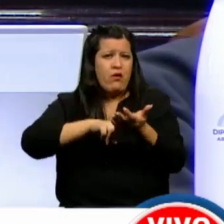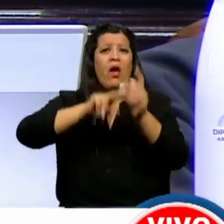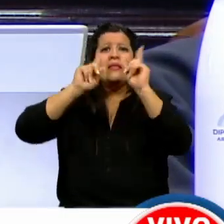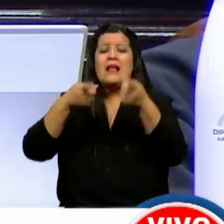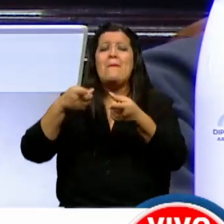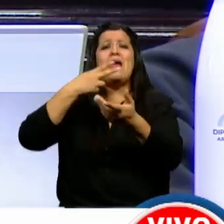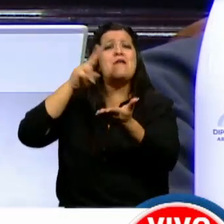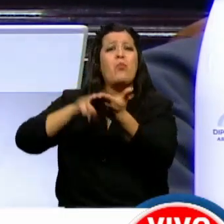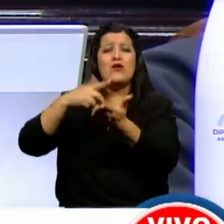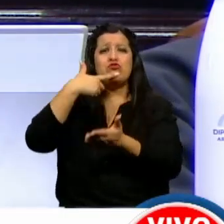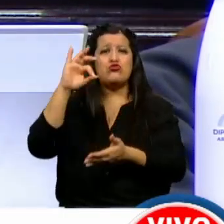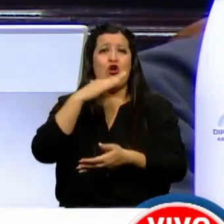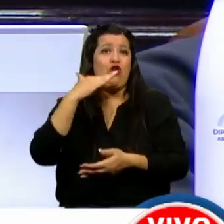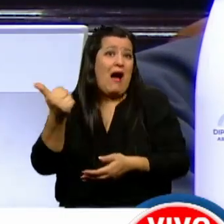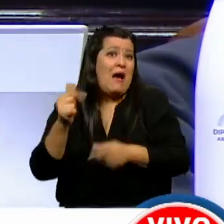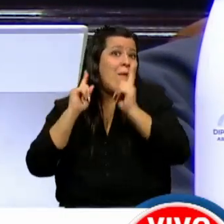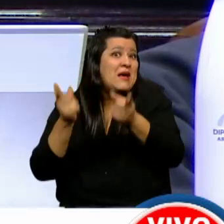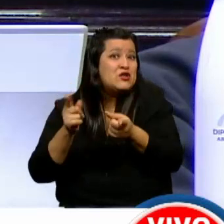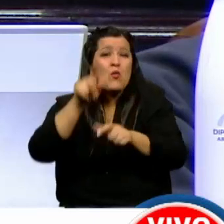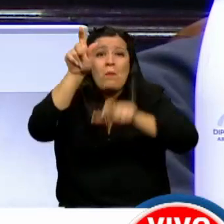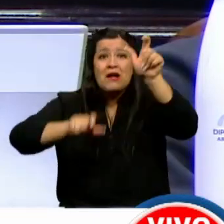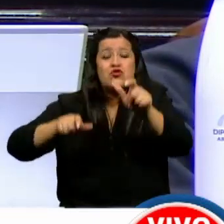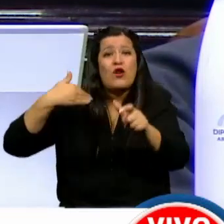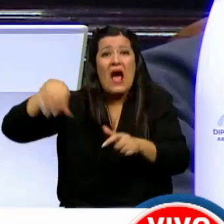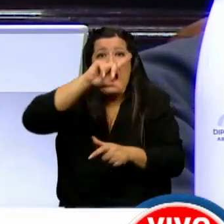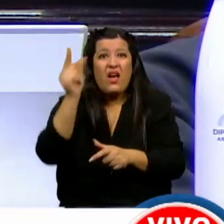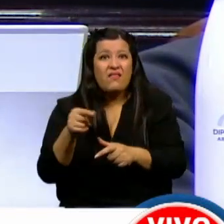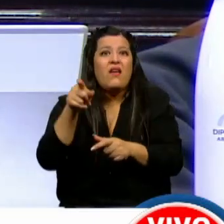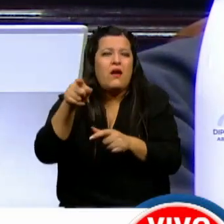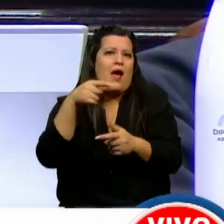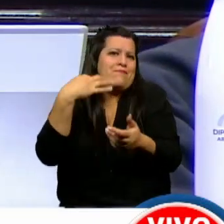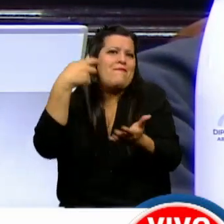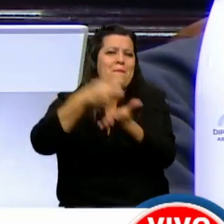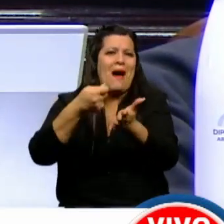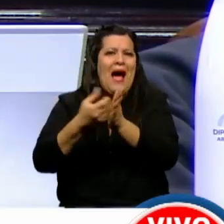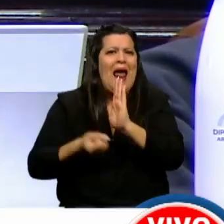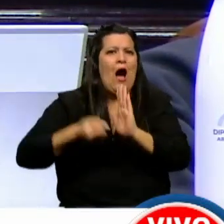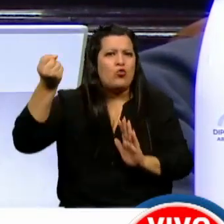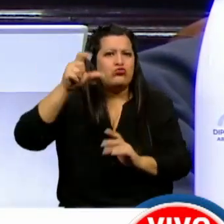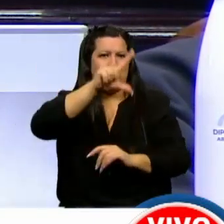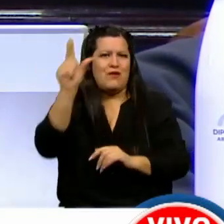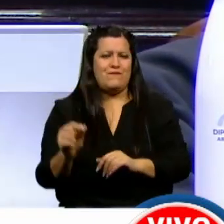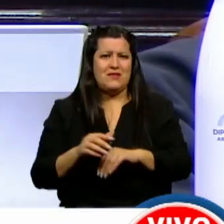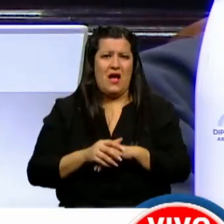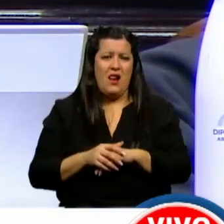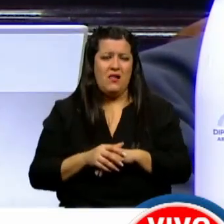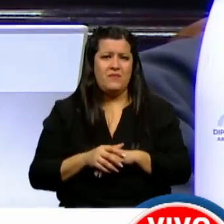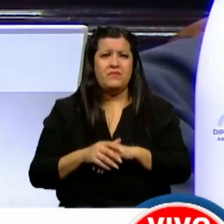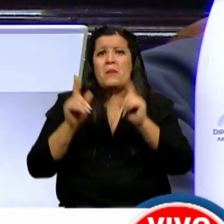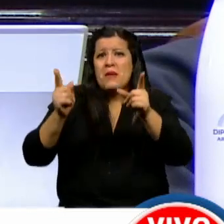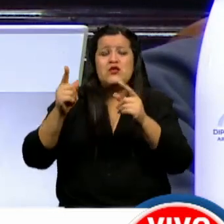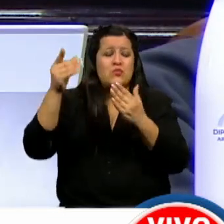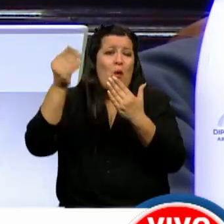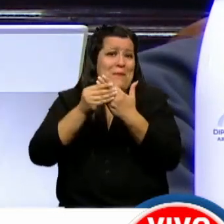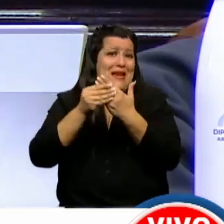Y sobre esos argentinos hoy está cargando el ajuste fiscal que sotto voce ejecuta el